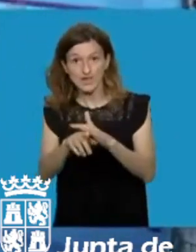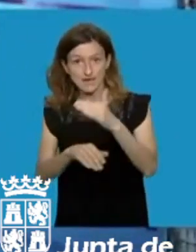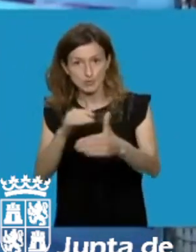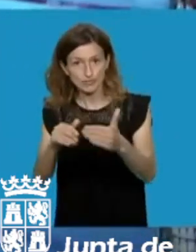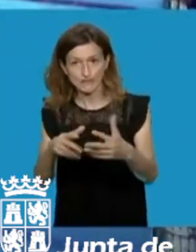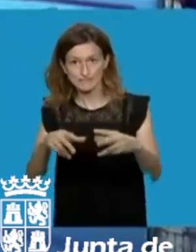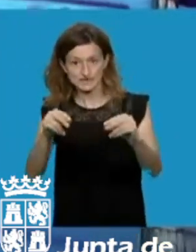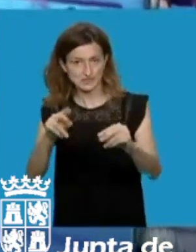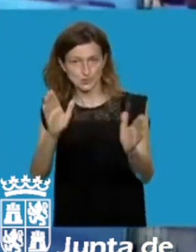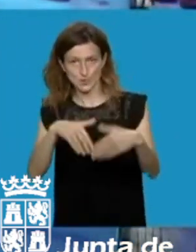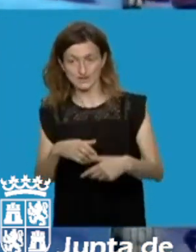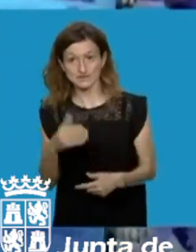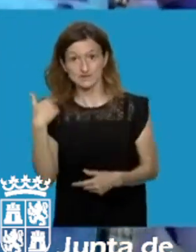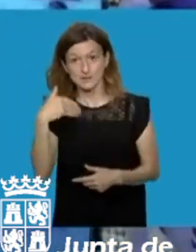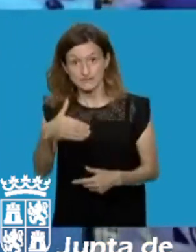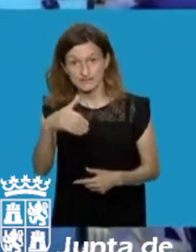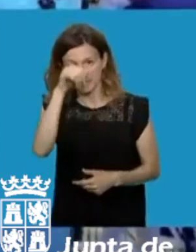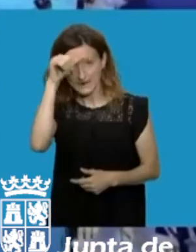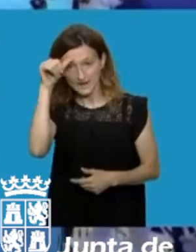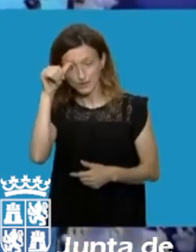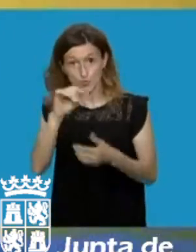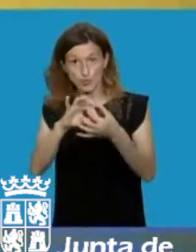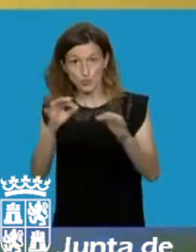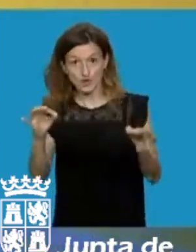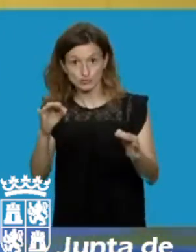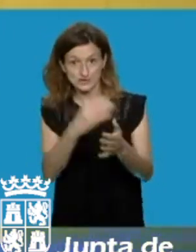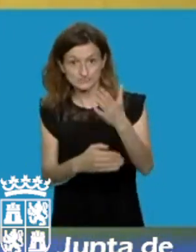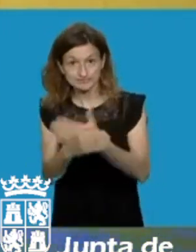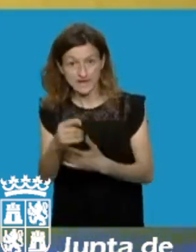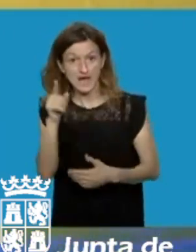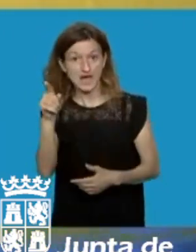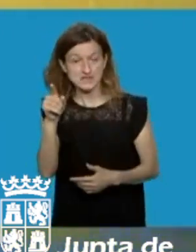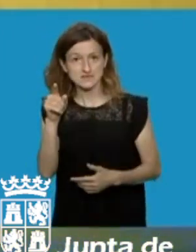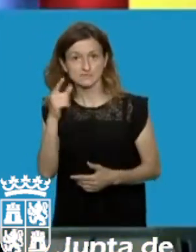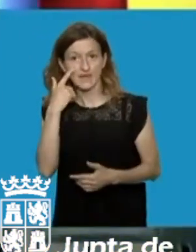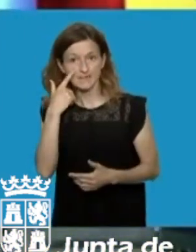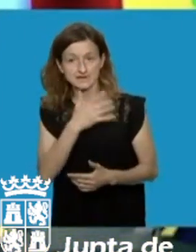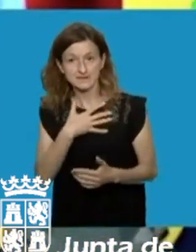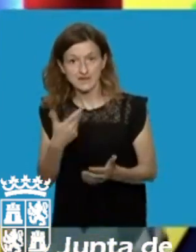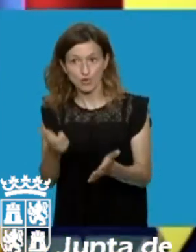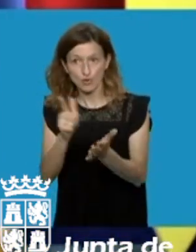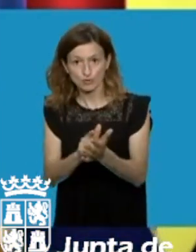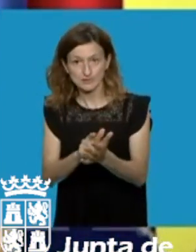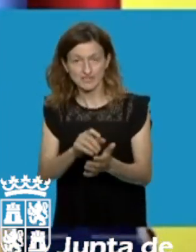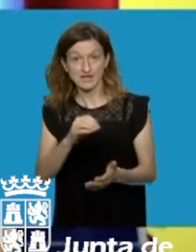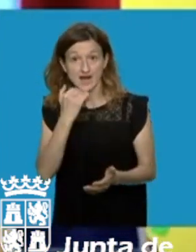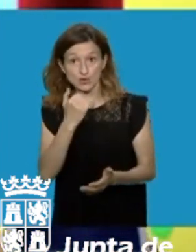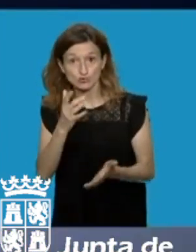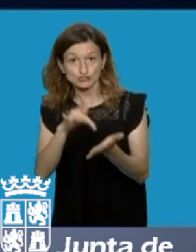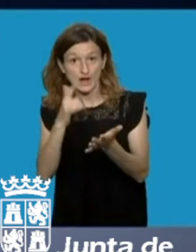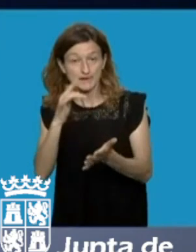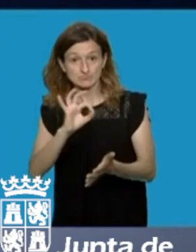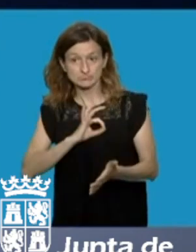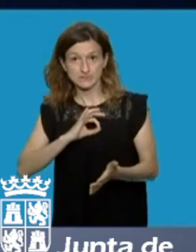techo. Este verano competirá en los Juegos Paralímpicos. Allí aspira a refrendar su gran momento colgándose alguna medalla más